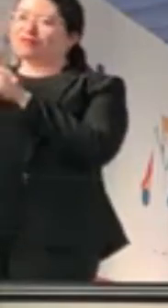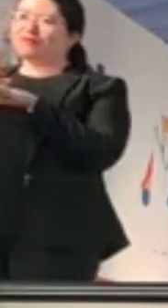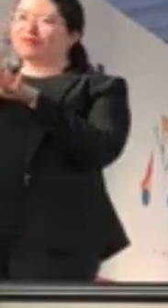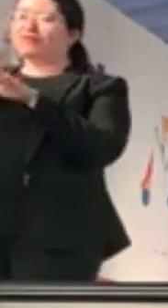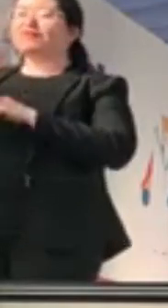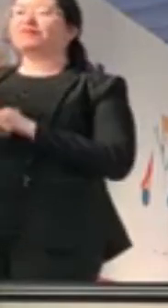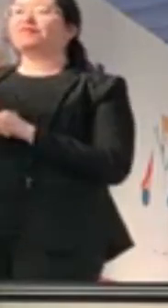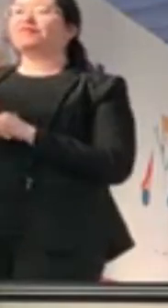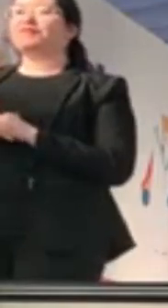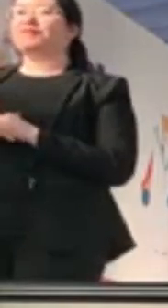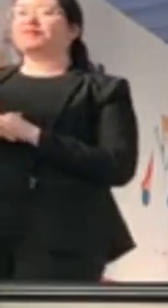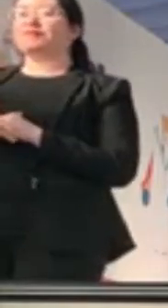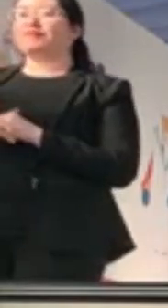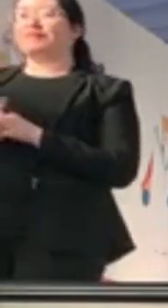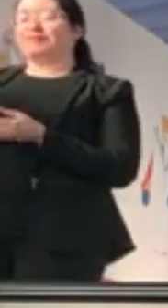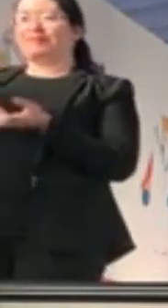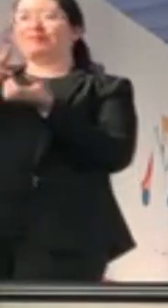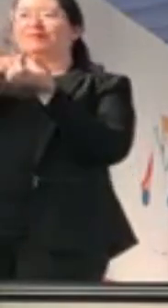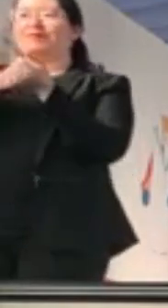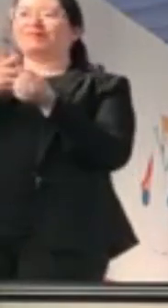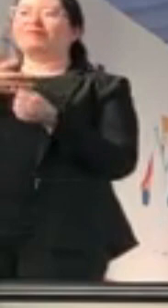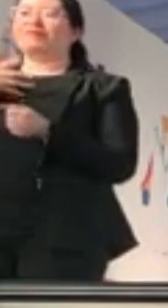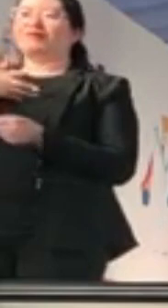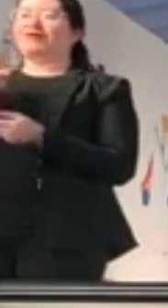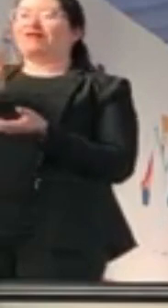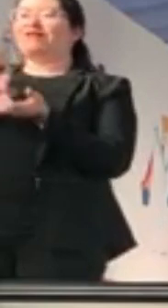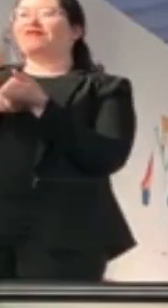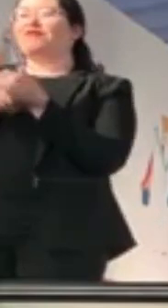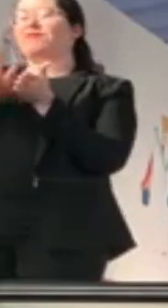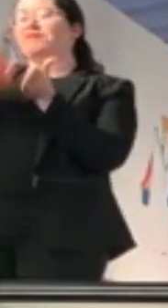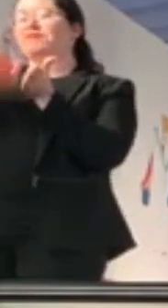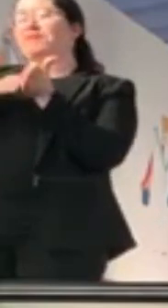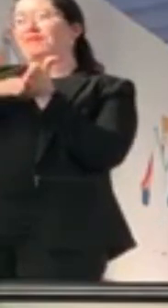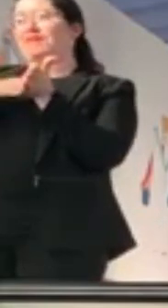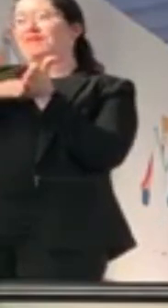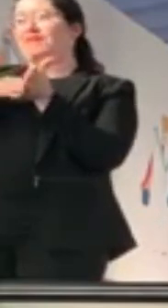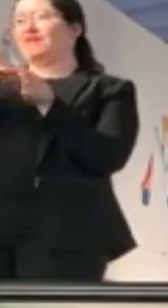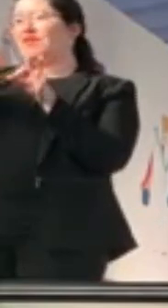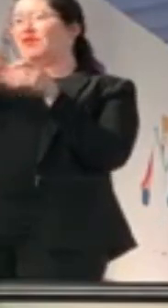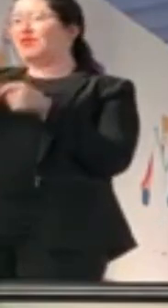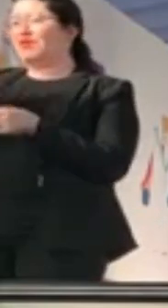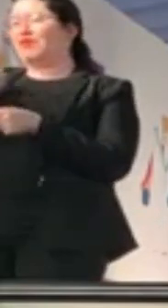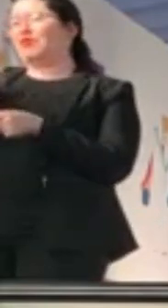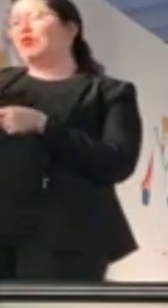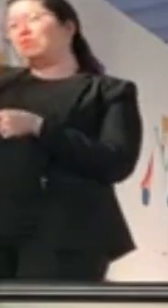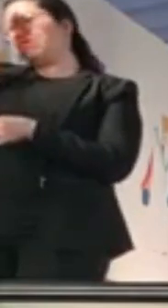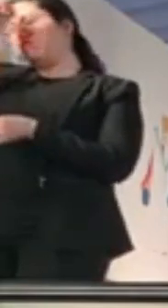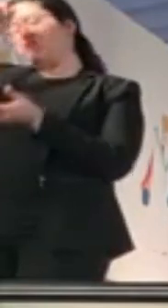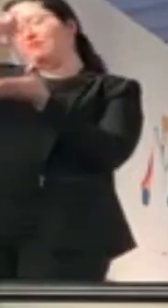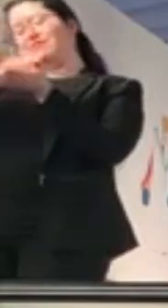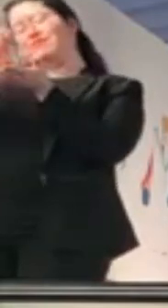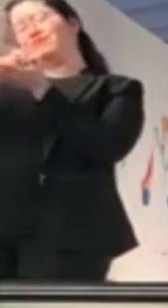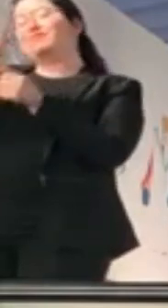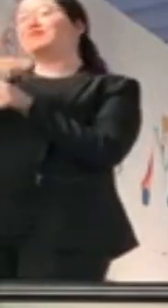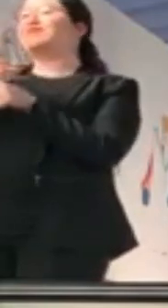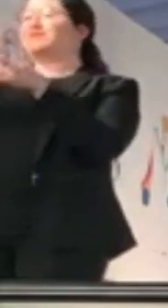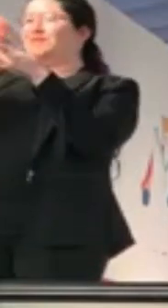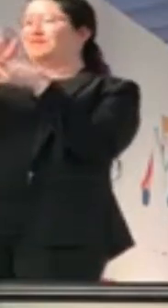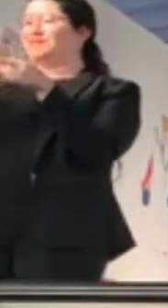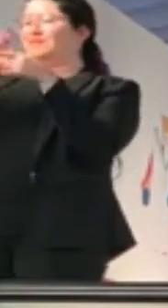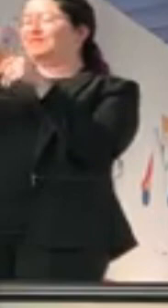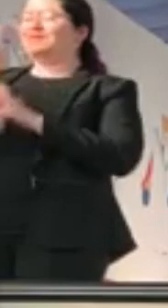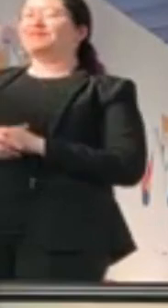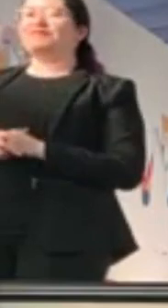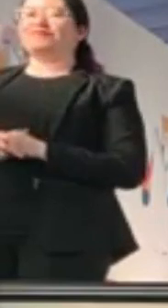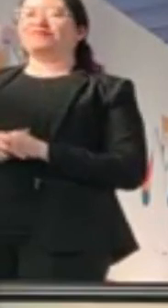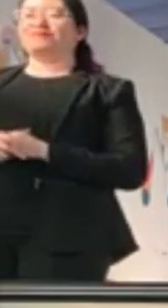y la edición del Consejo Editorial tiene además un par de paginitas que yo puse sobre mi reflexión que aquí compartiré. Entonces, en primer